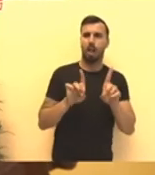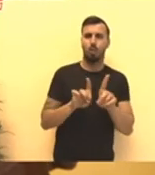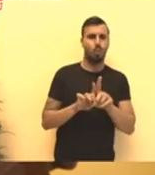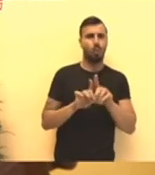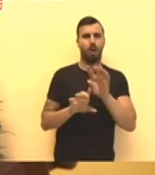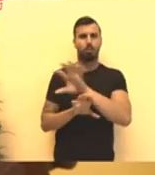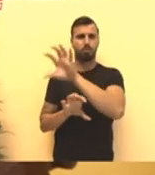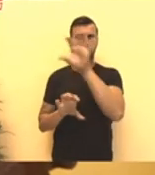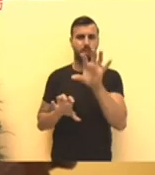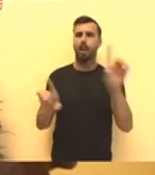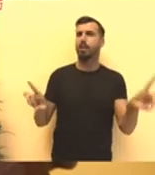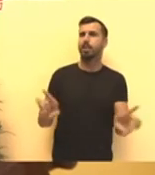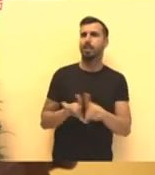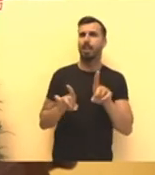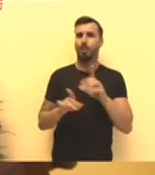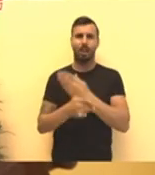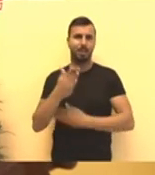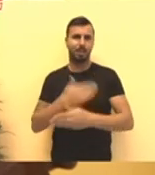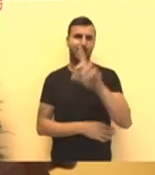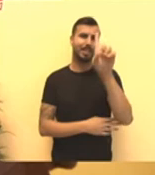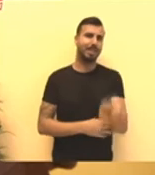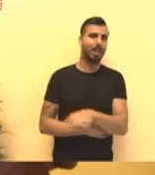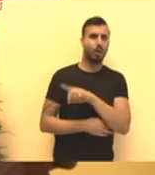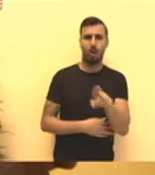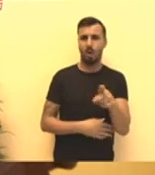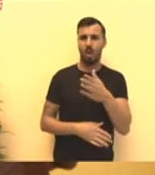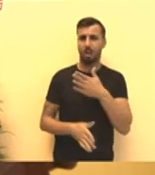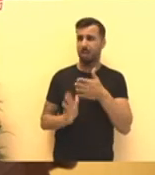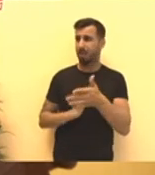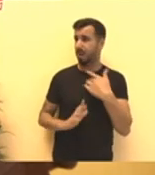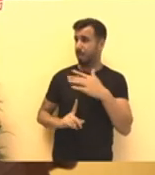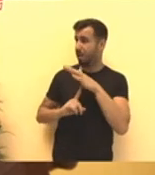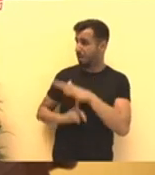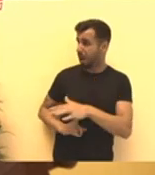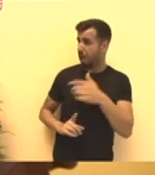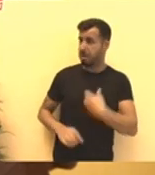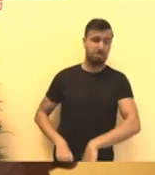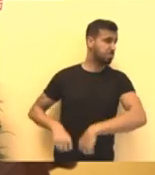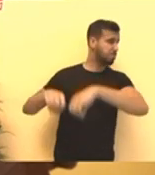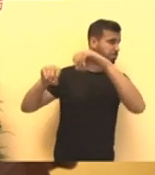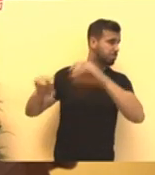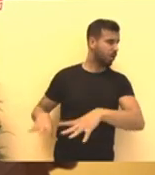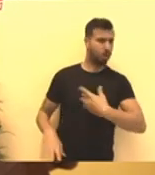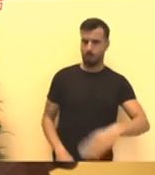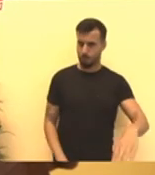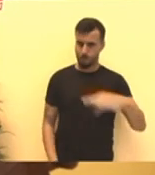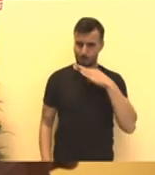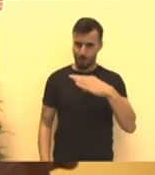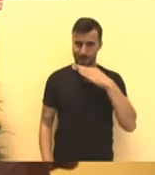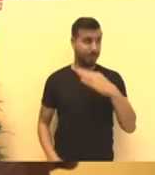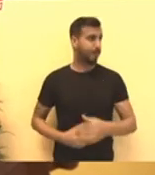igualdad, a mí no me estaba incluyendo, con lo cual, pues yo dejo de ir, enfadada, además muy, muy enfadada.